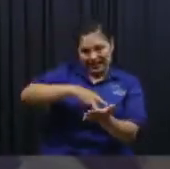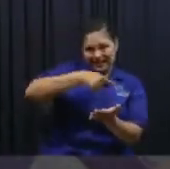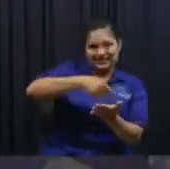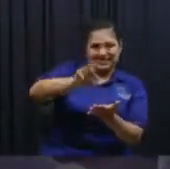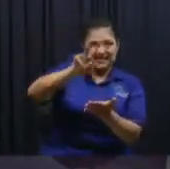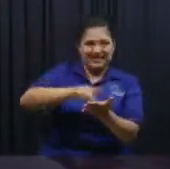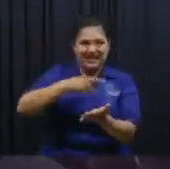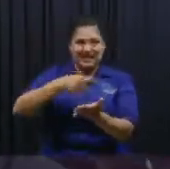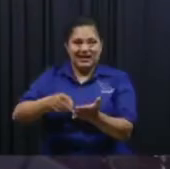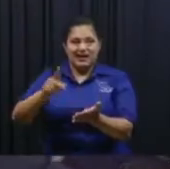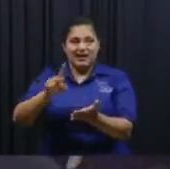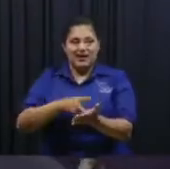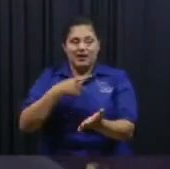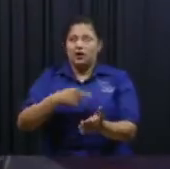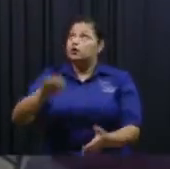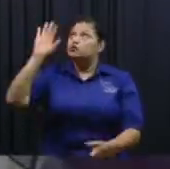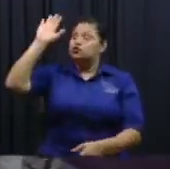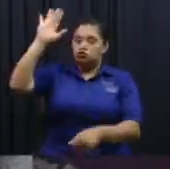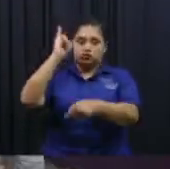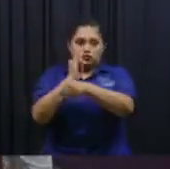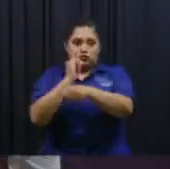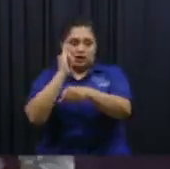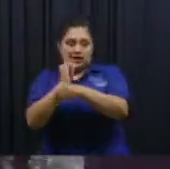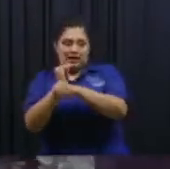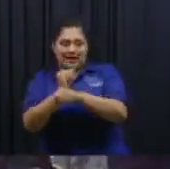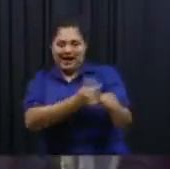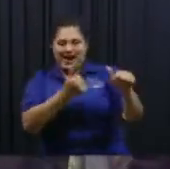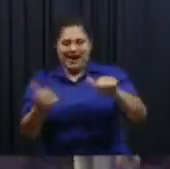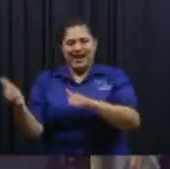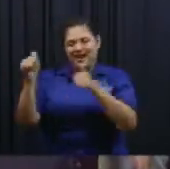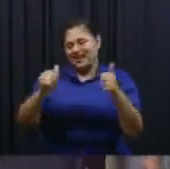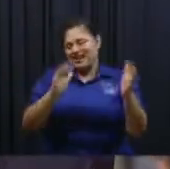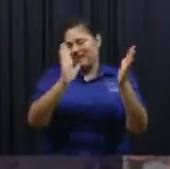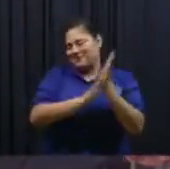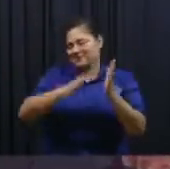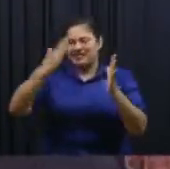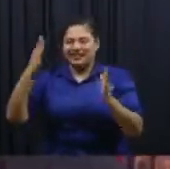danzas también por eso su gloria